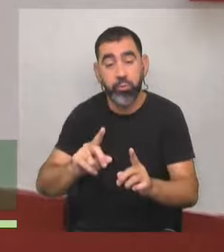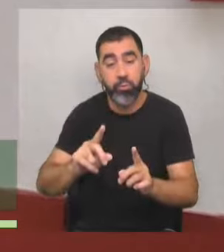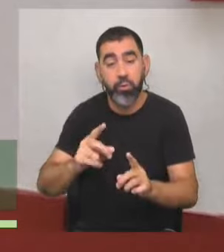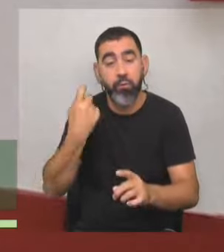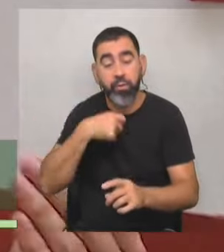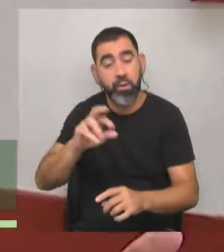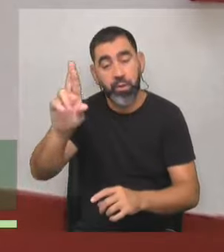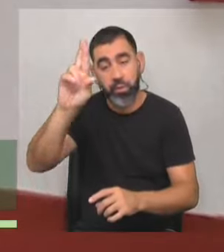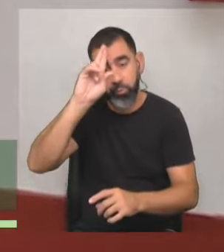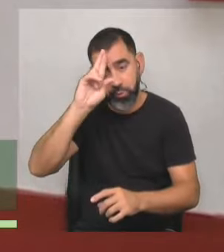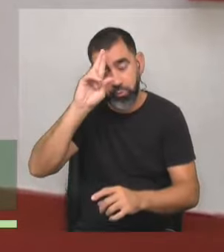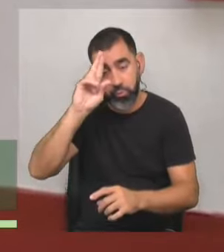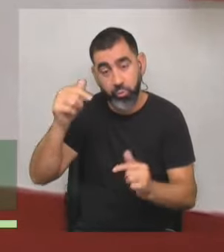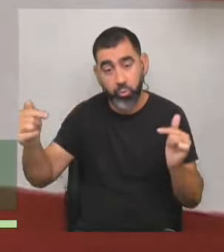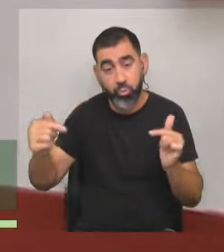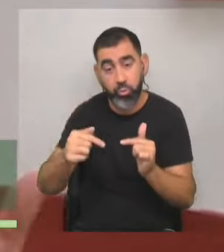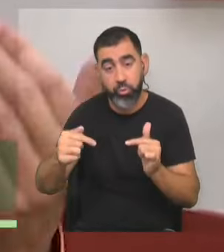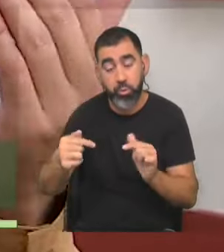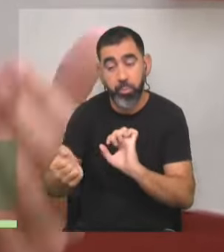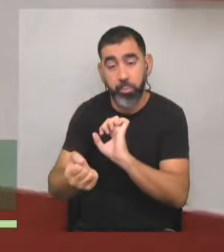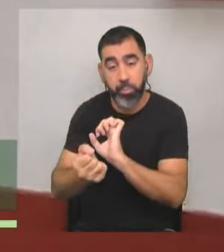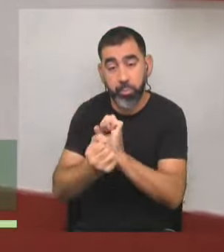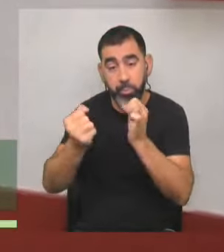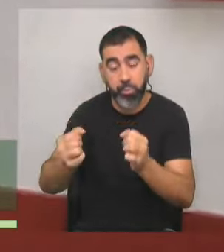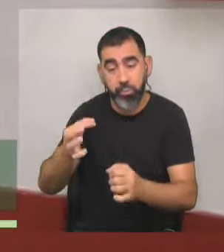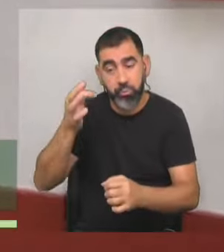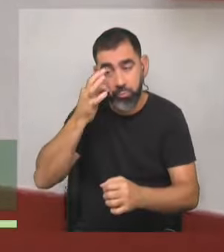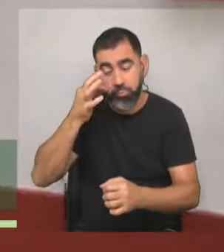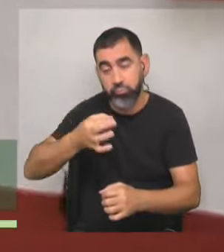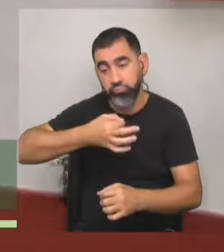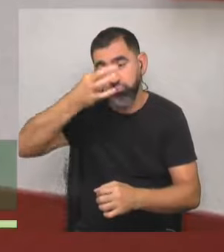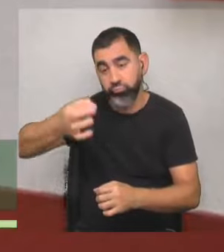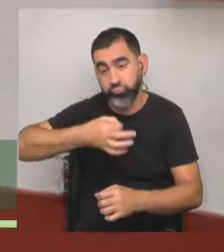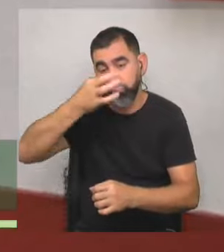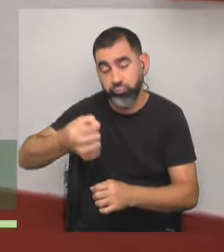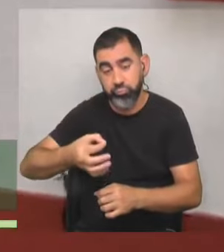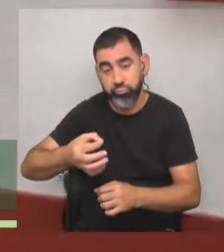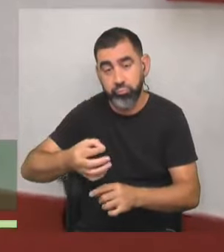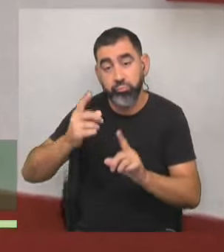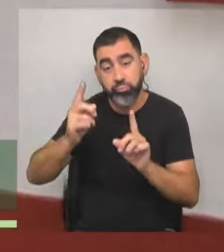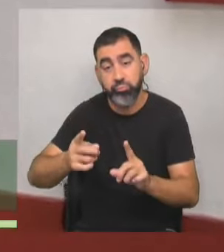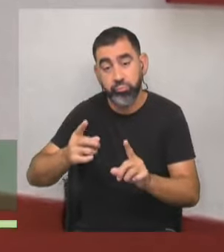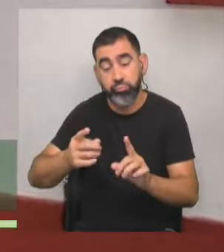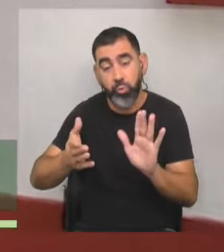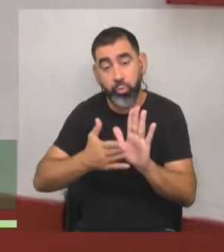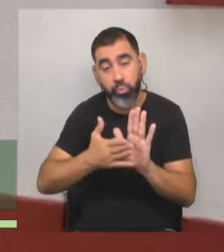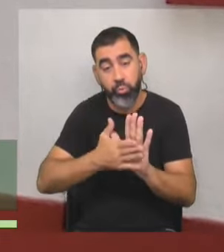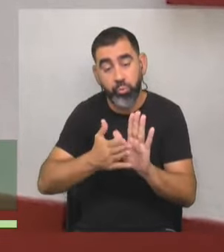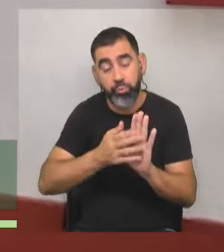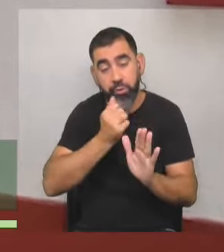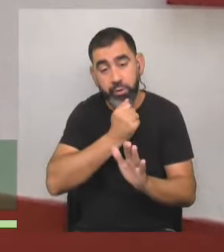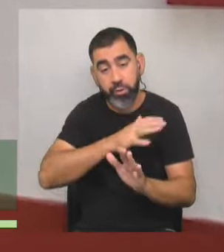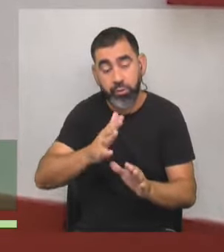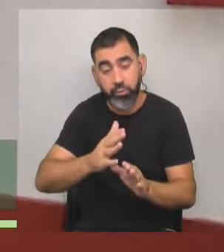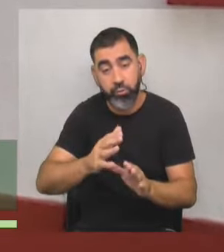que es una falta de respeto hacia todos los presos que testimoniar eh además de de basamentos en documentación histórica